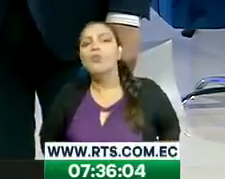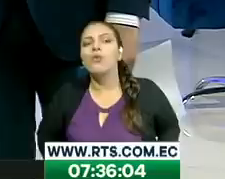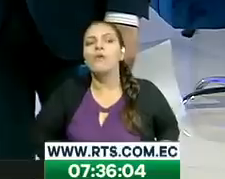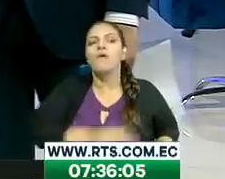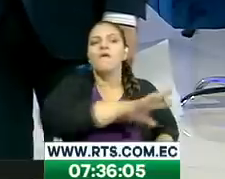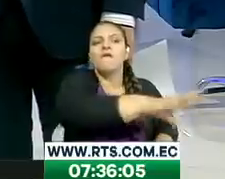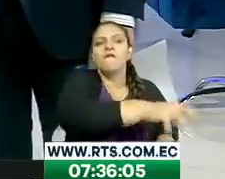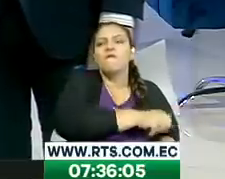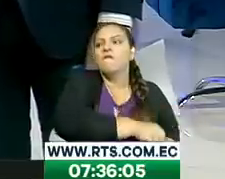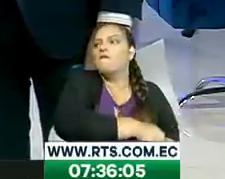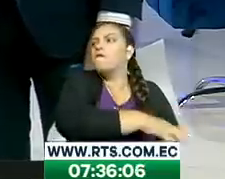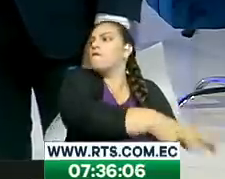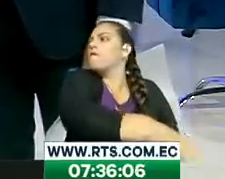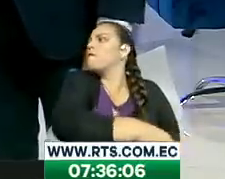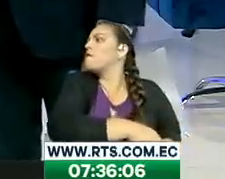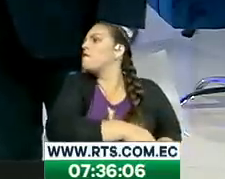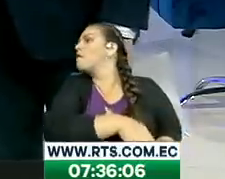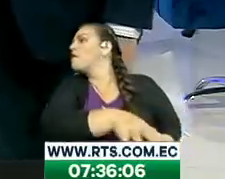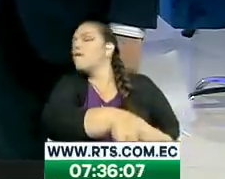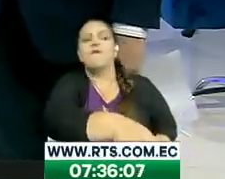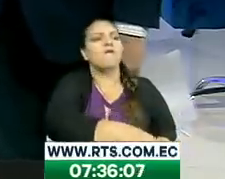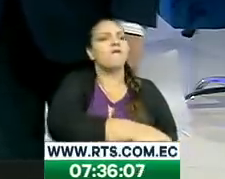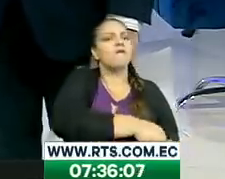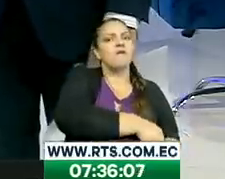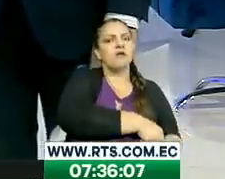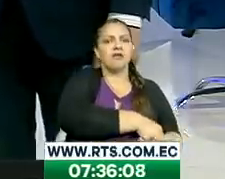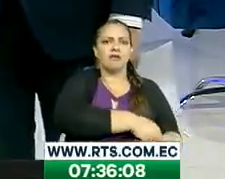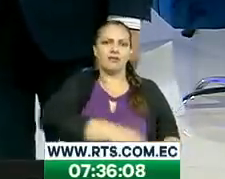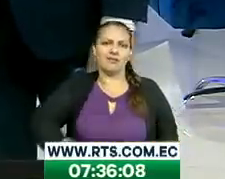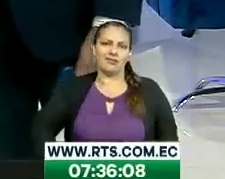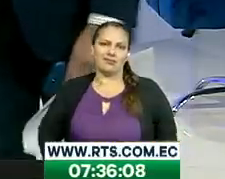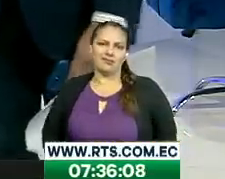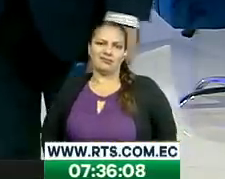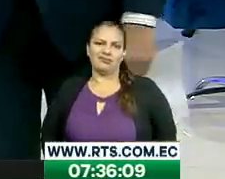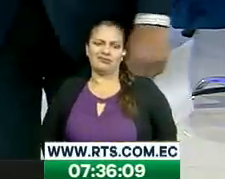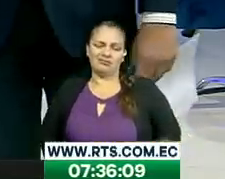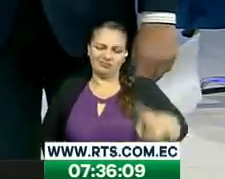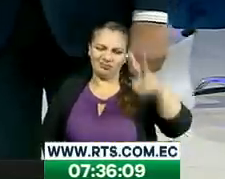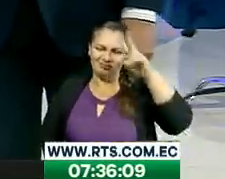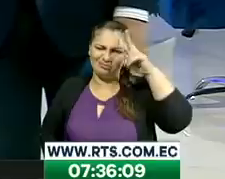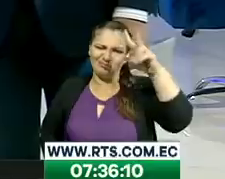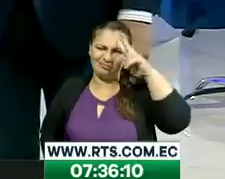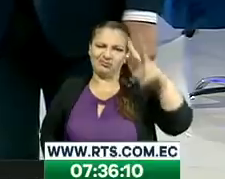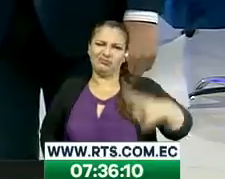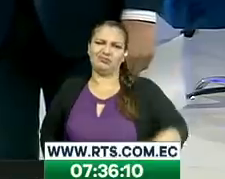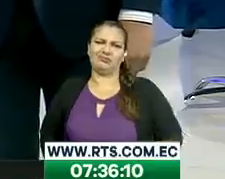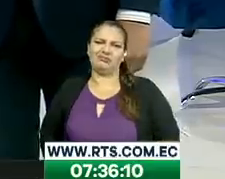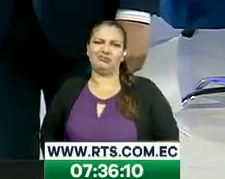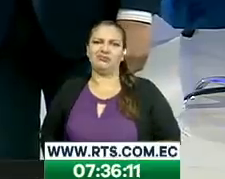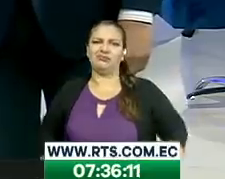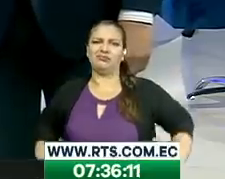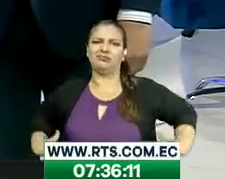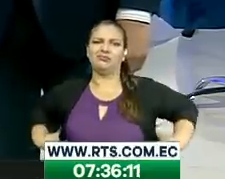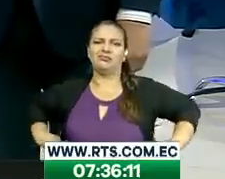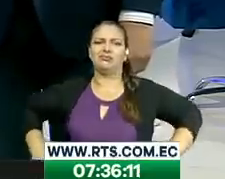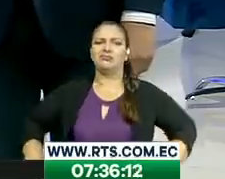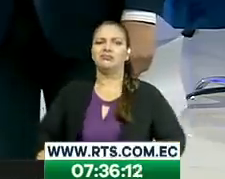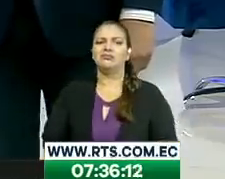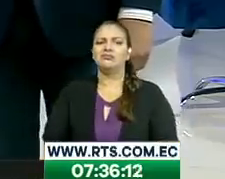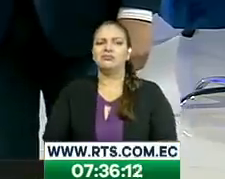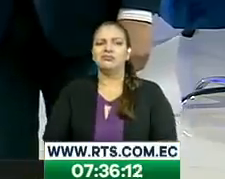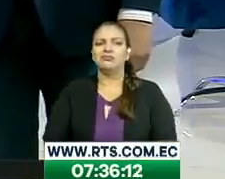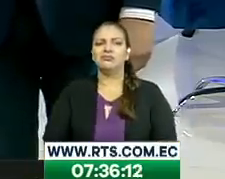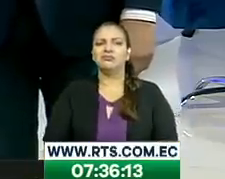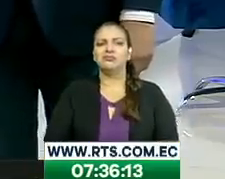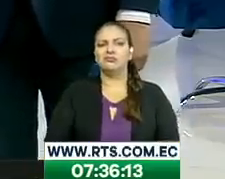ya esta adulta mayor para que eso le apasionaba pues no ellos sí son unos cobardes no aparte de ser esta situación